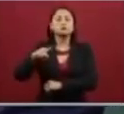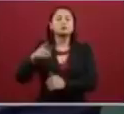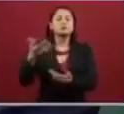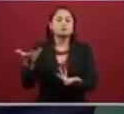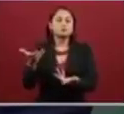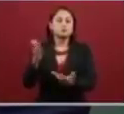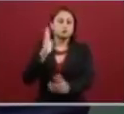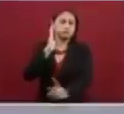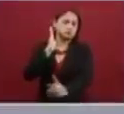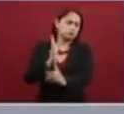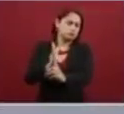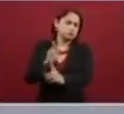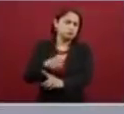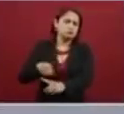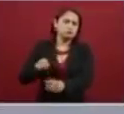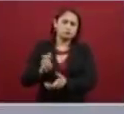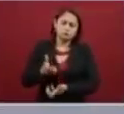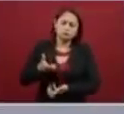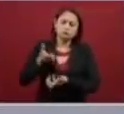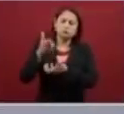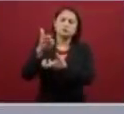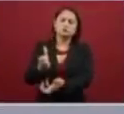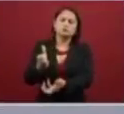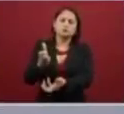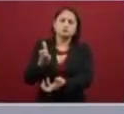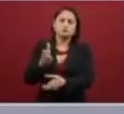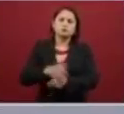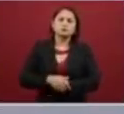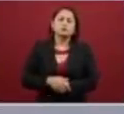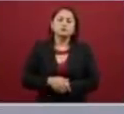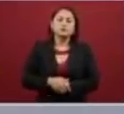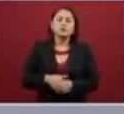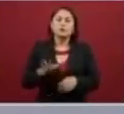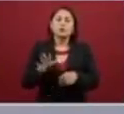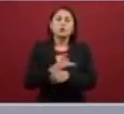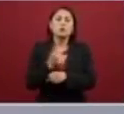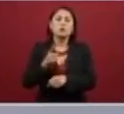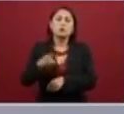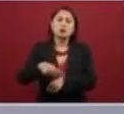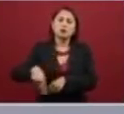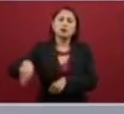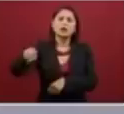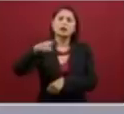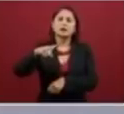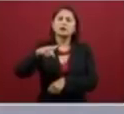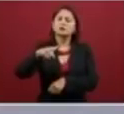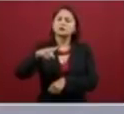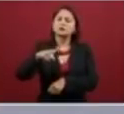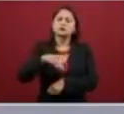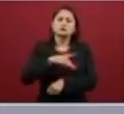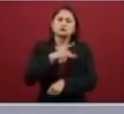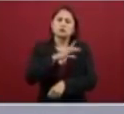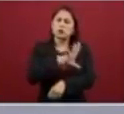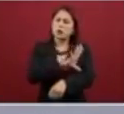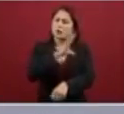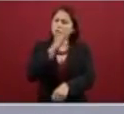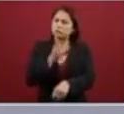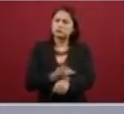manera directa. Ellos manejan con honestidad el